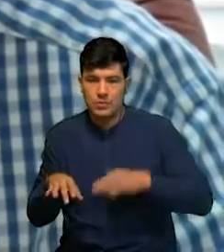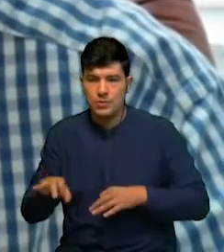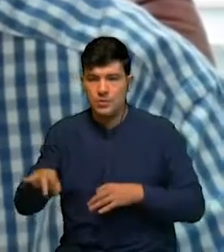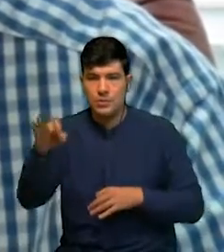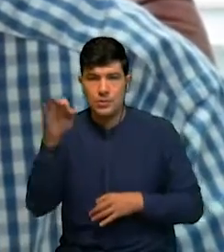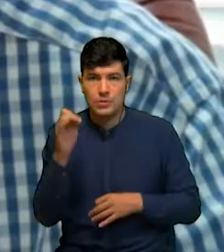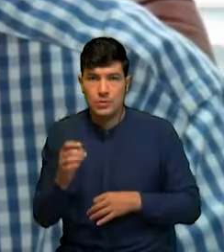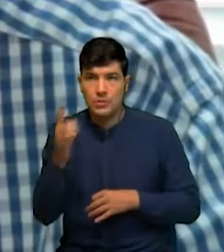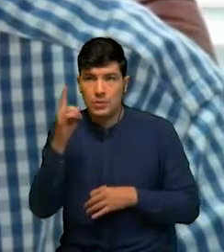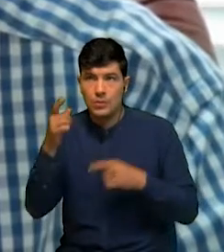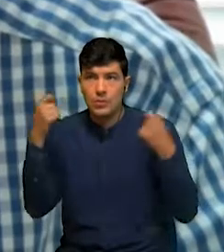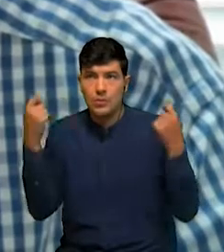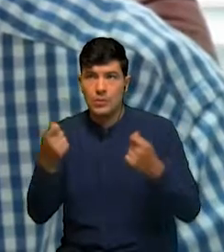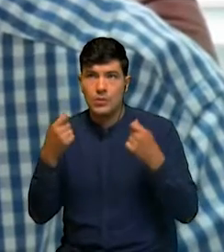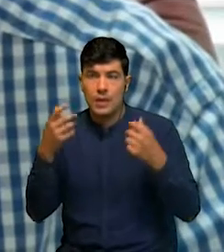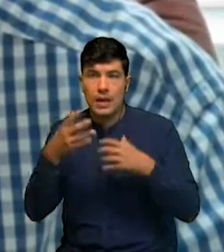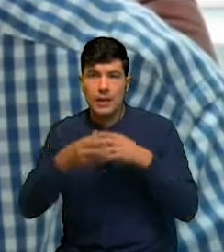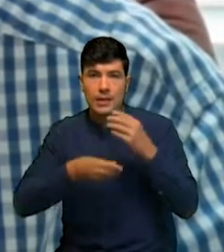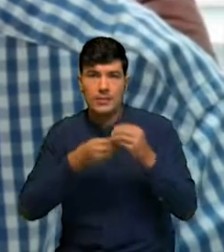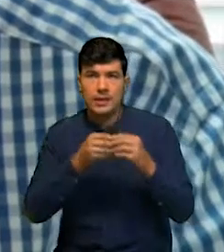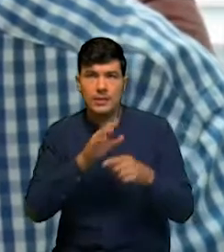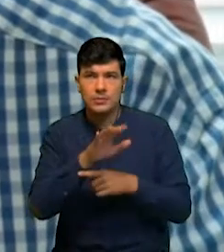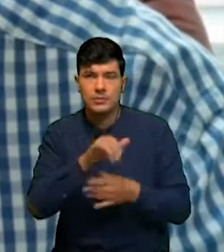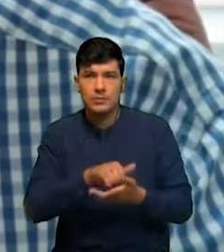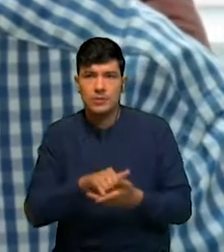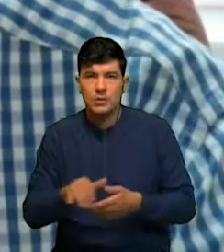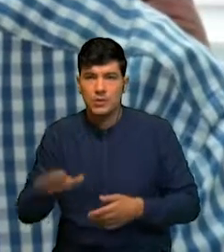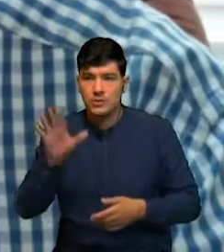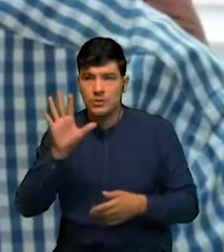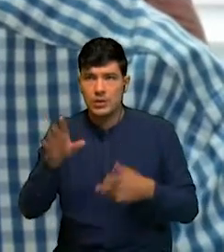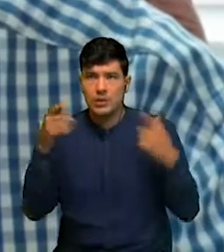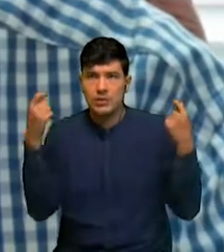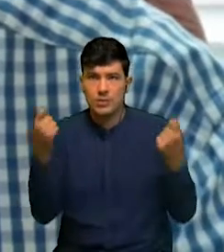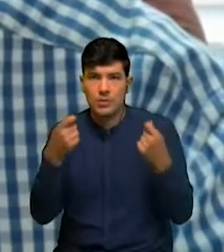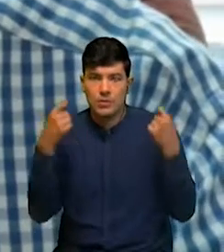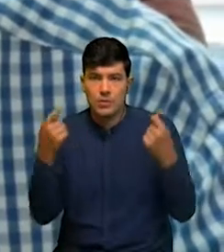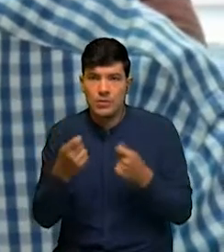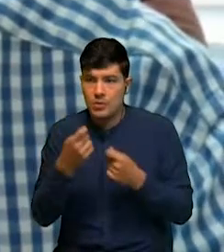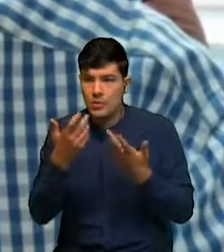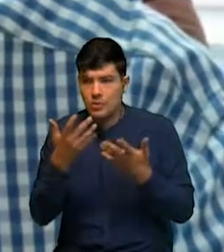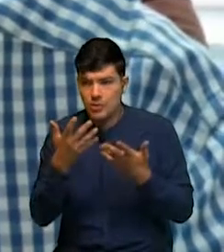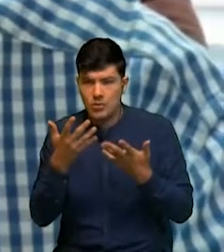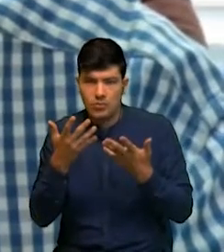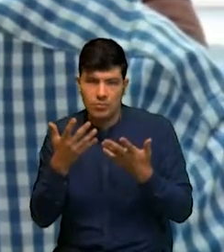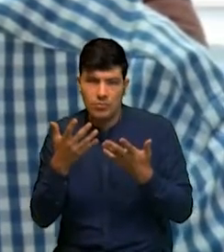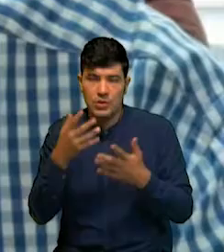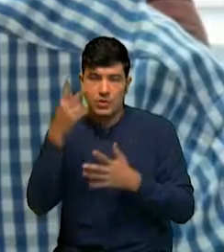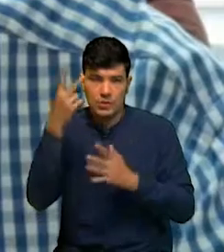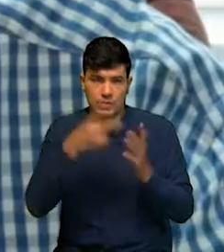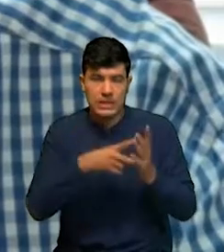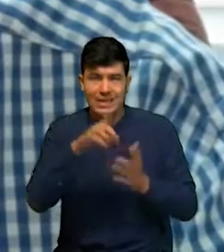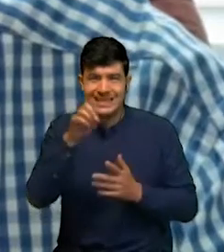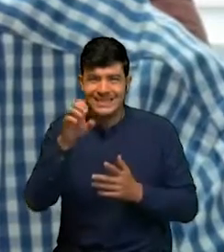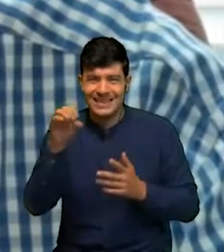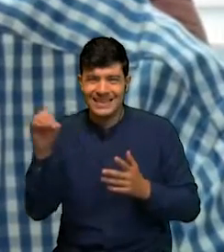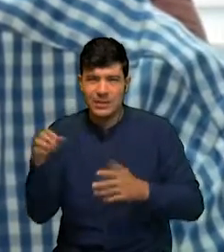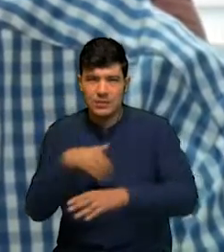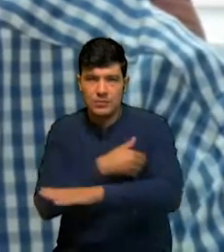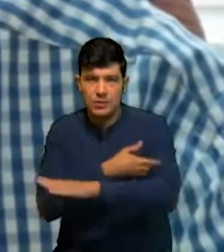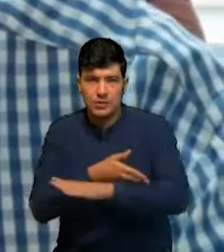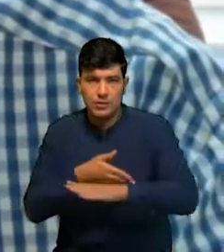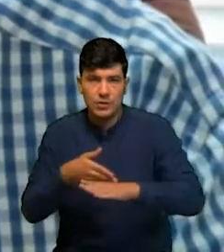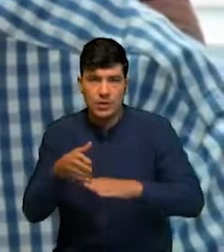oferente y tuvimos 5 subastas por 2.688 millones de